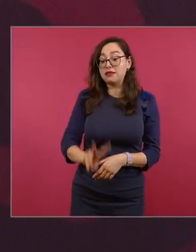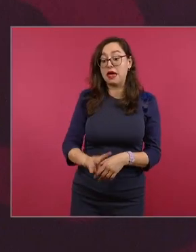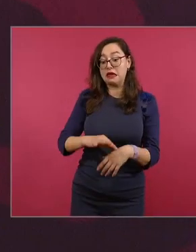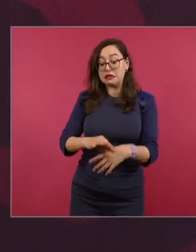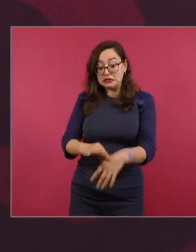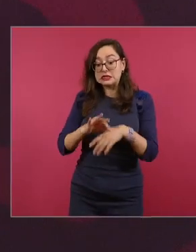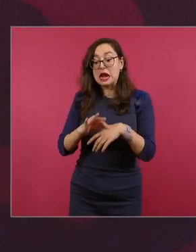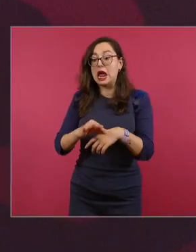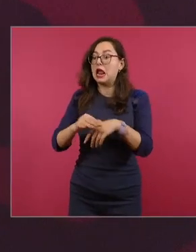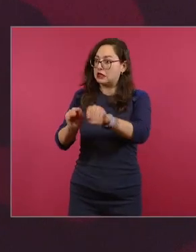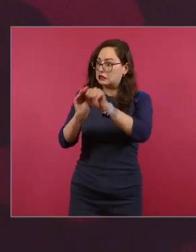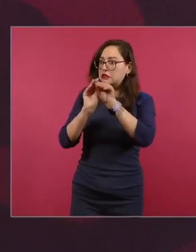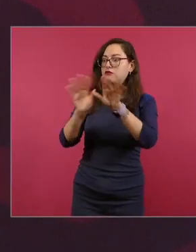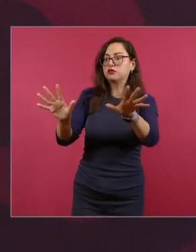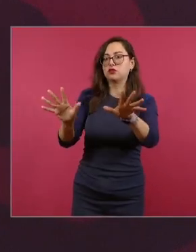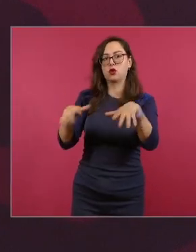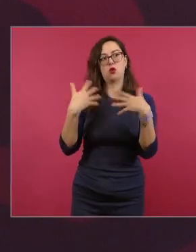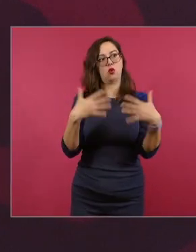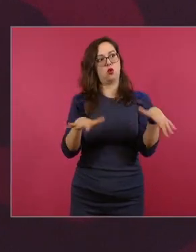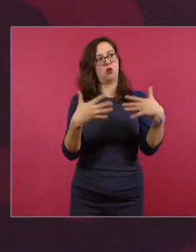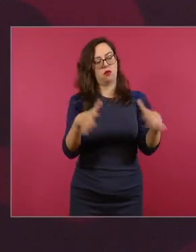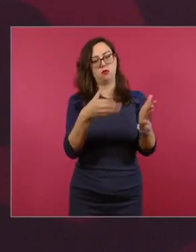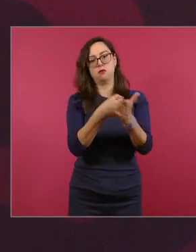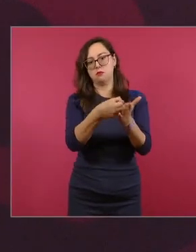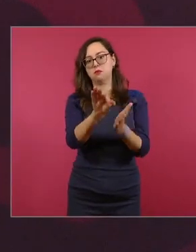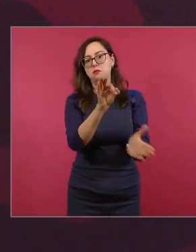es un periodismo heroico,